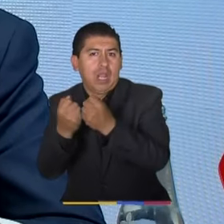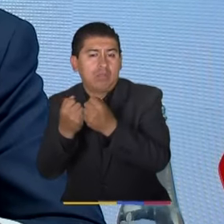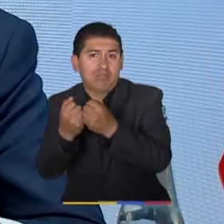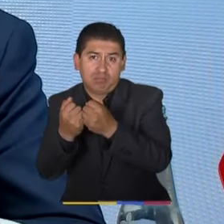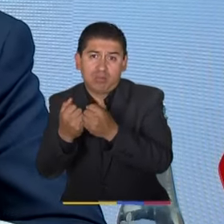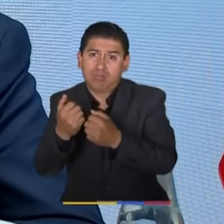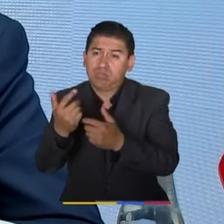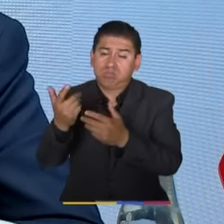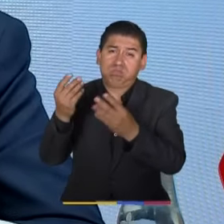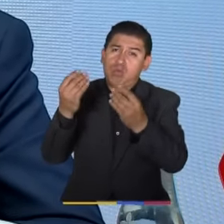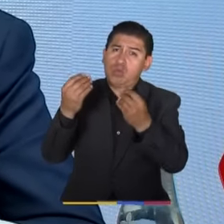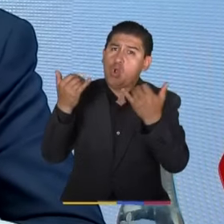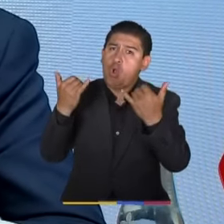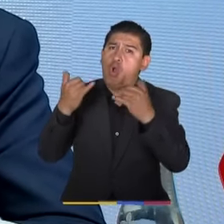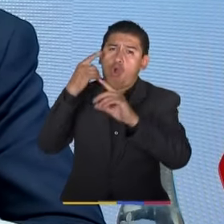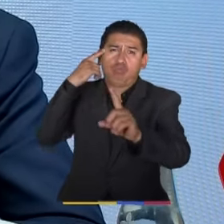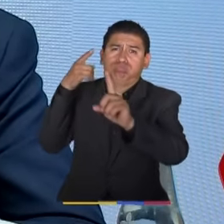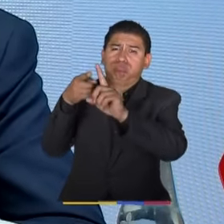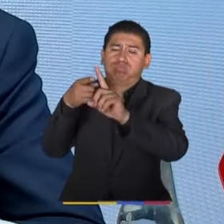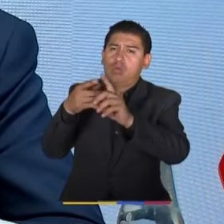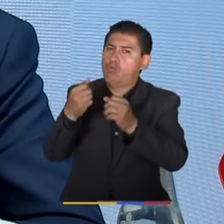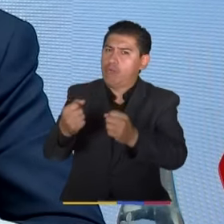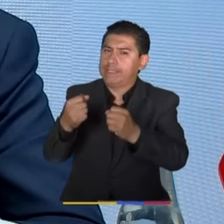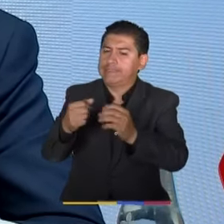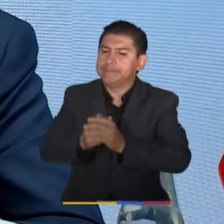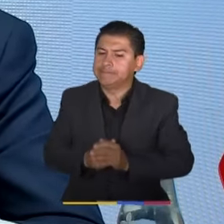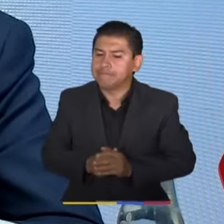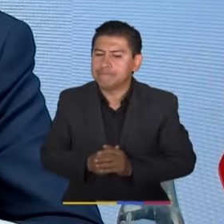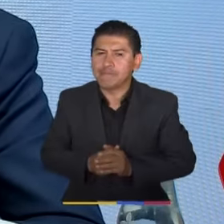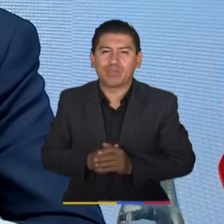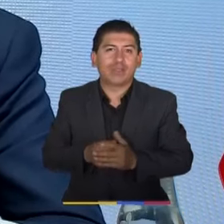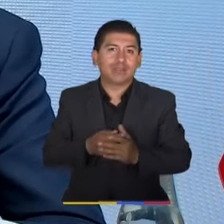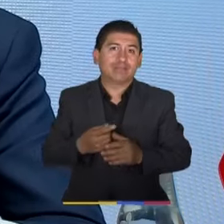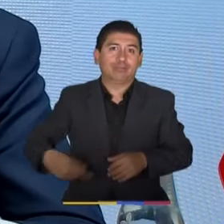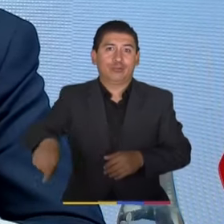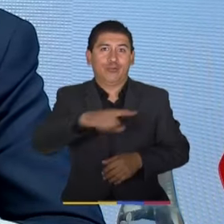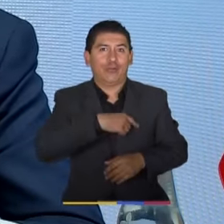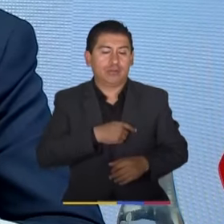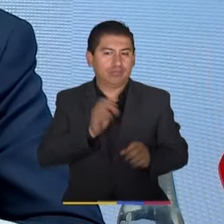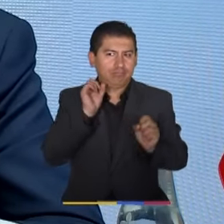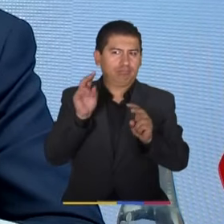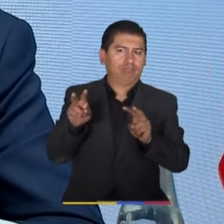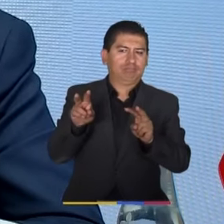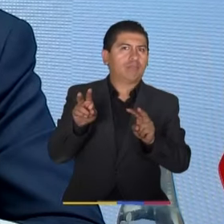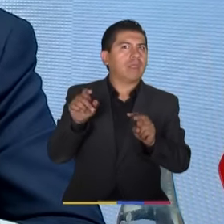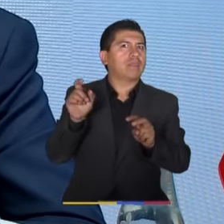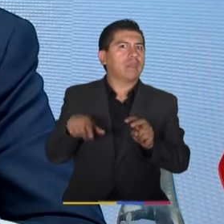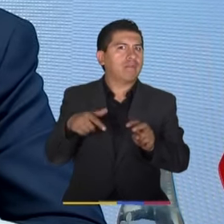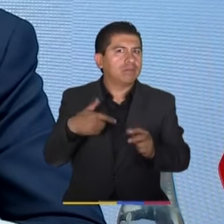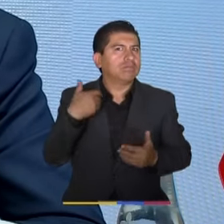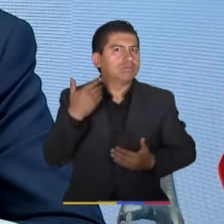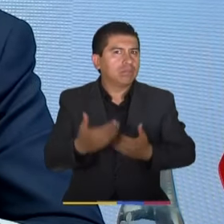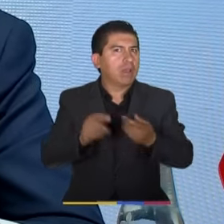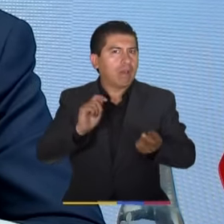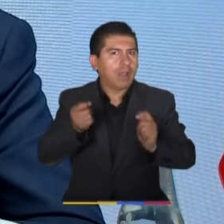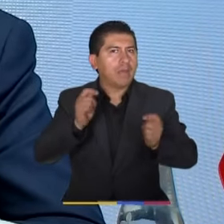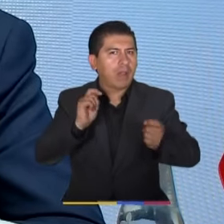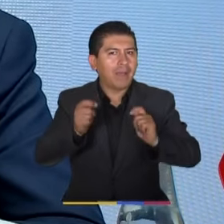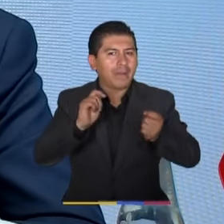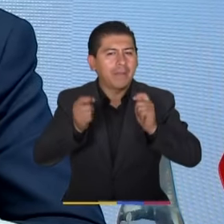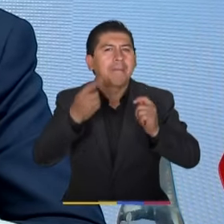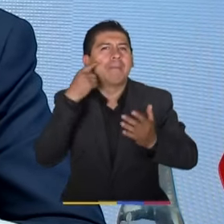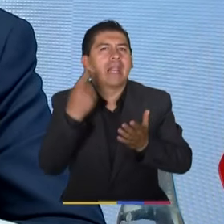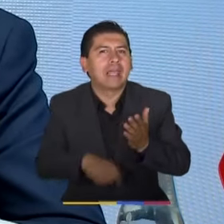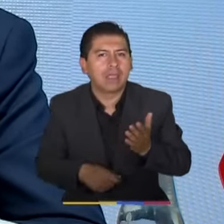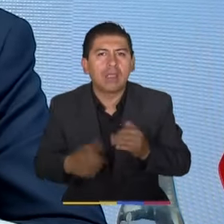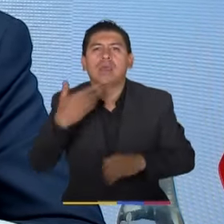impulsar cambios en nuestros modelos de desarrollo, cambios que contribuyan a seguir generando riqueza